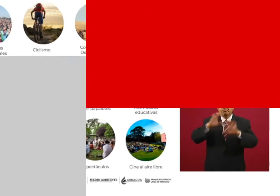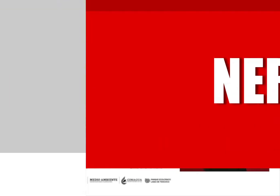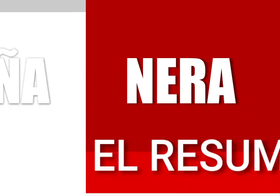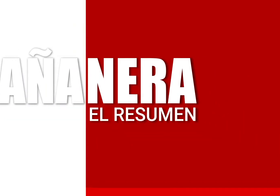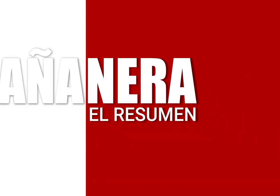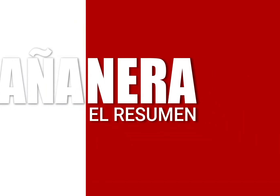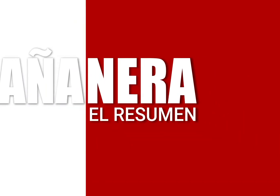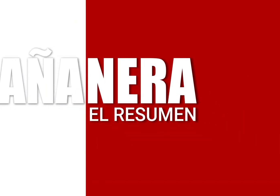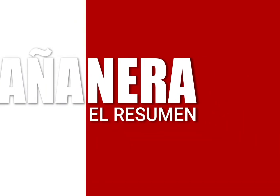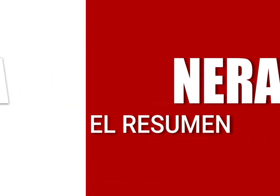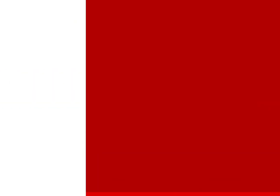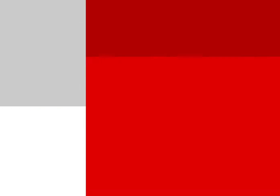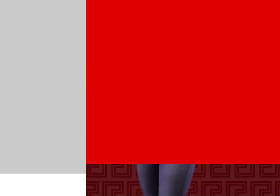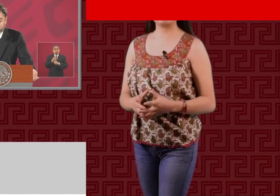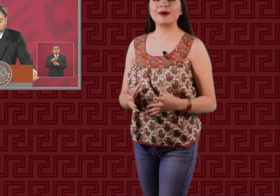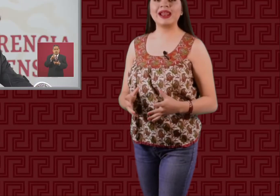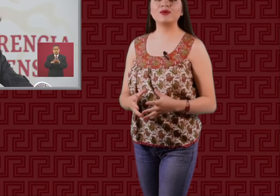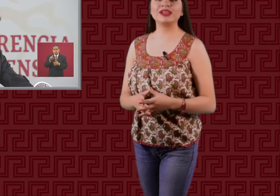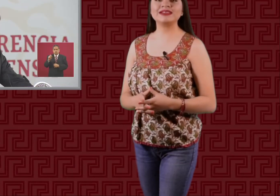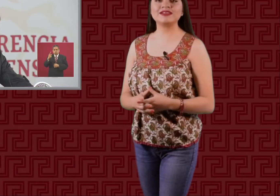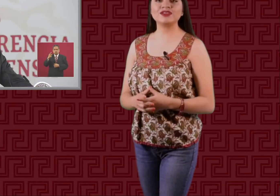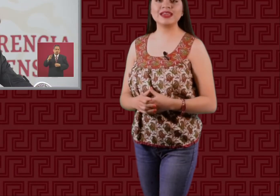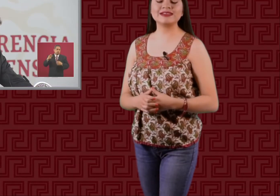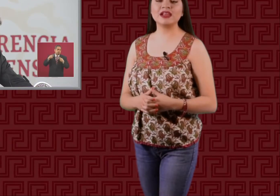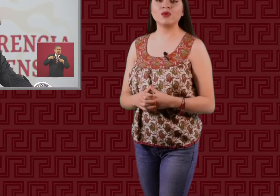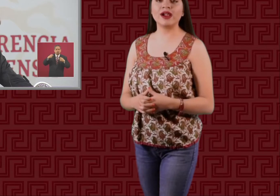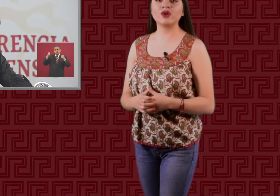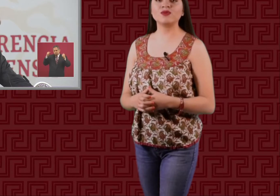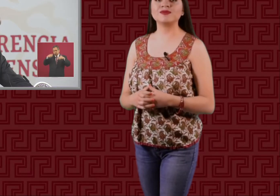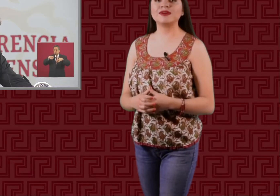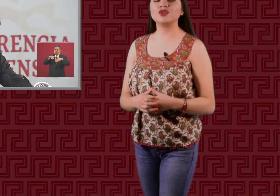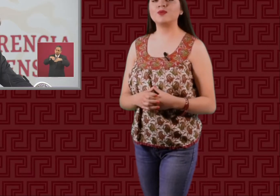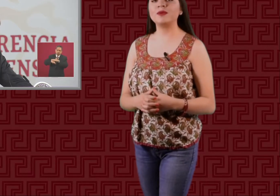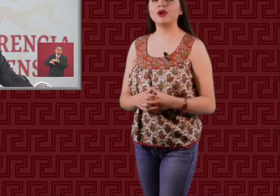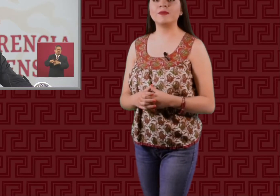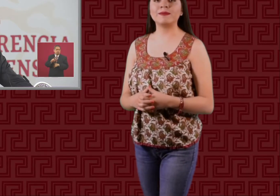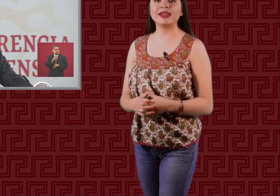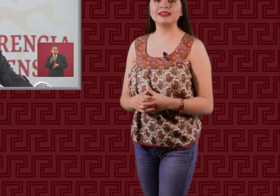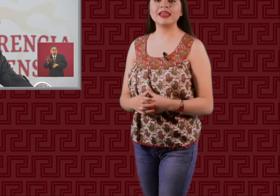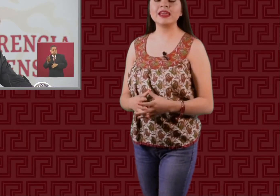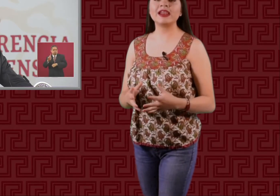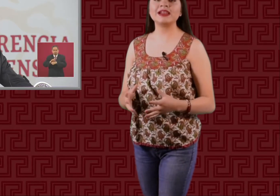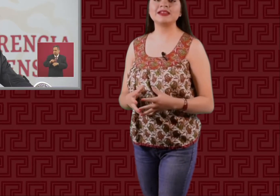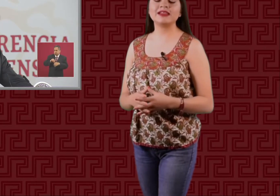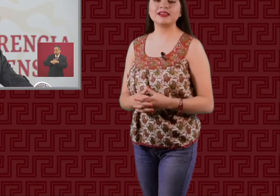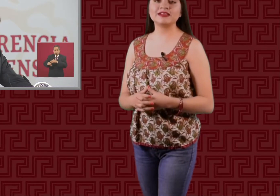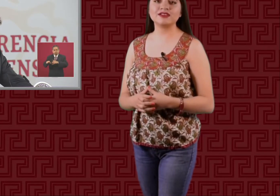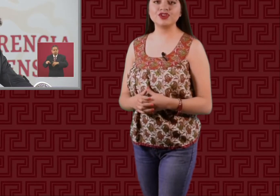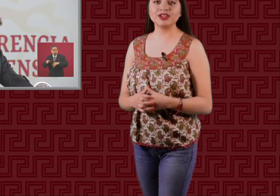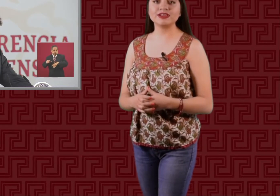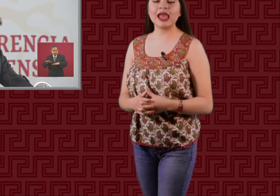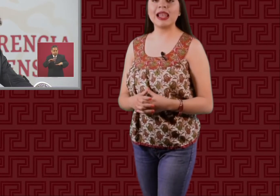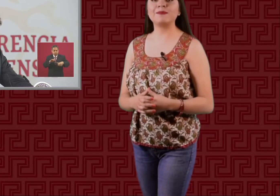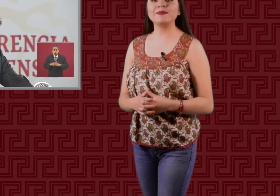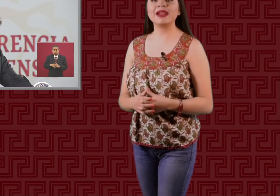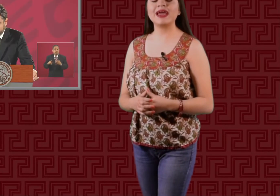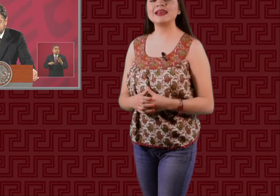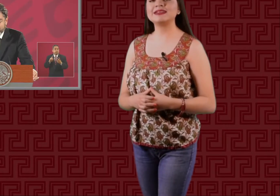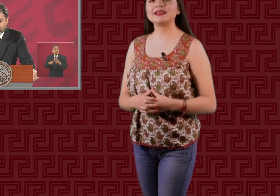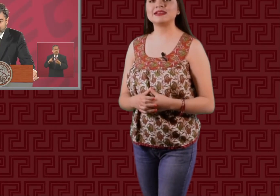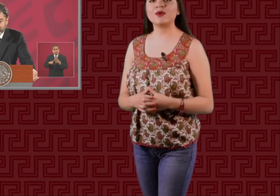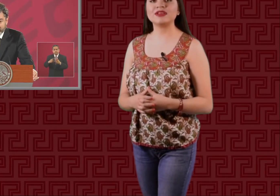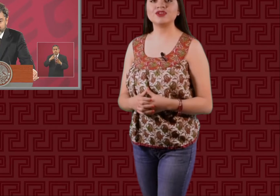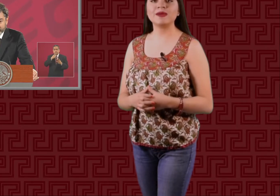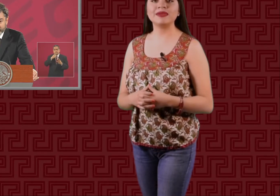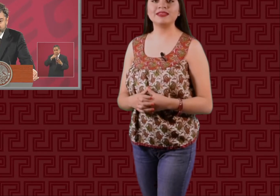aire libre. Para la utilización de este lugar como espacio público permanente, realizarán tres acciones. La primera